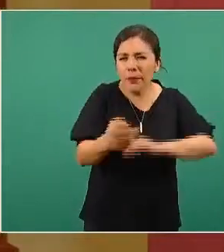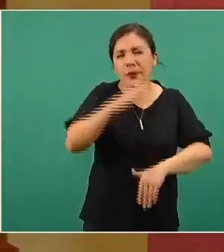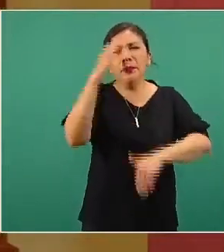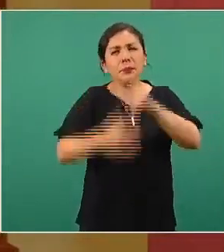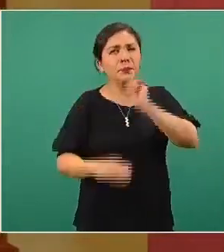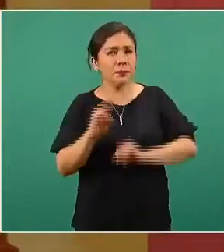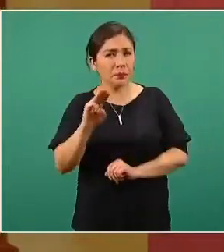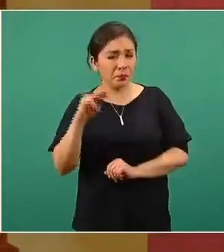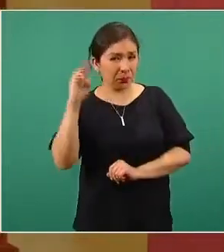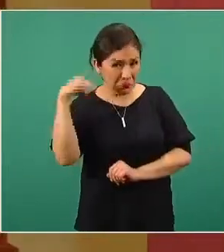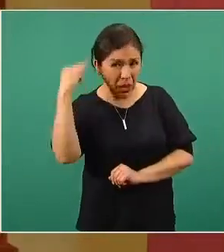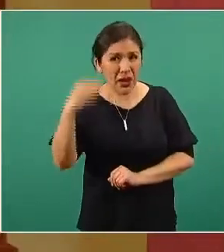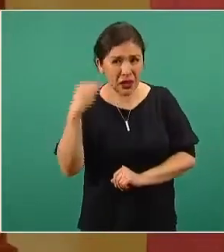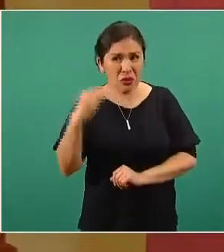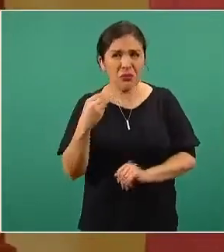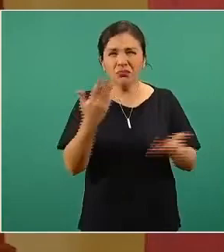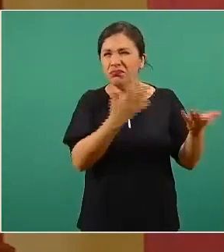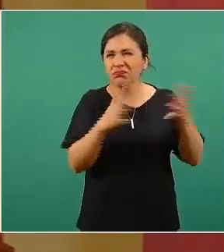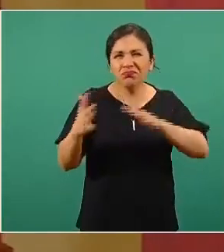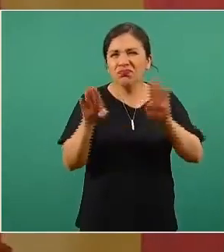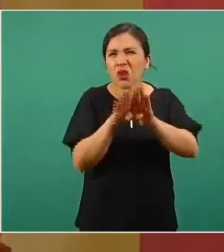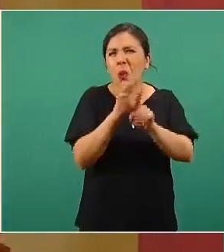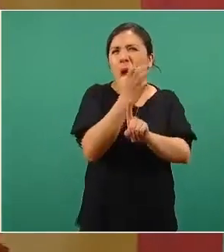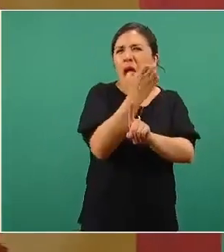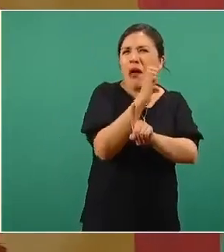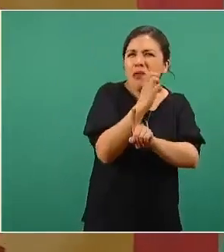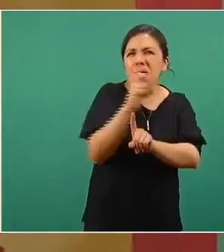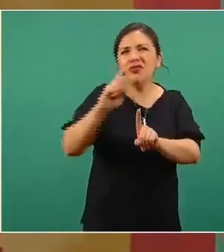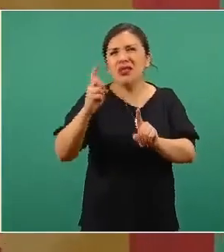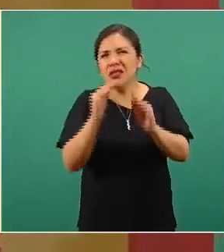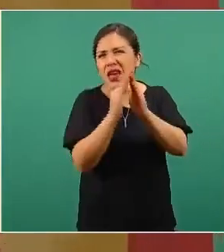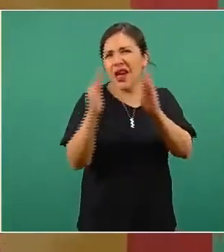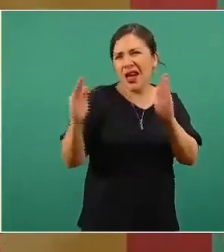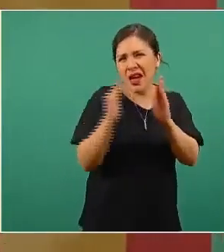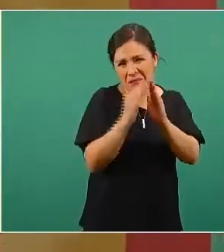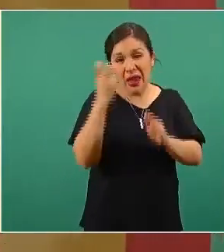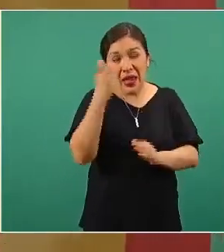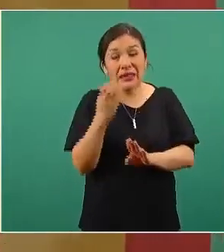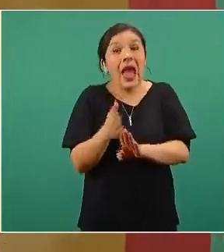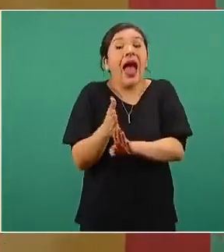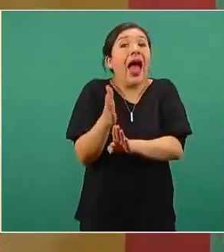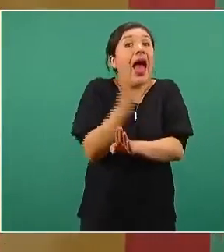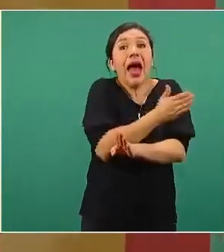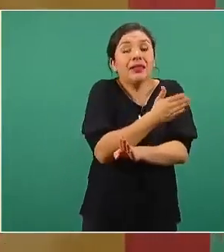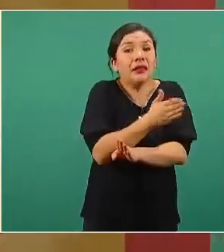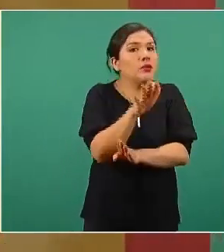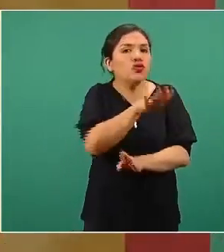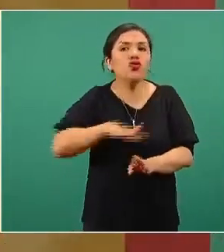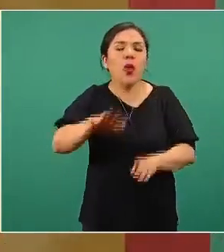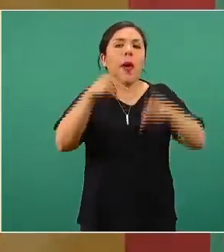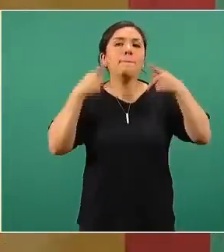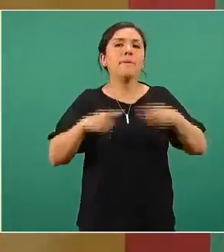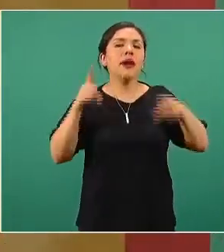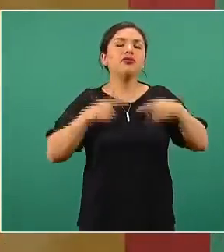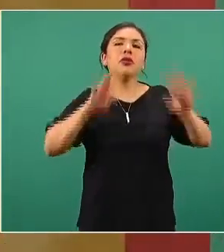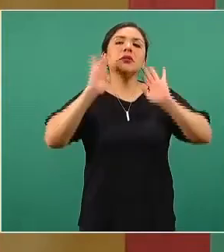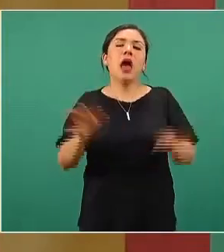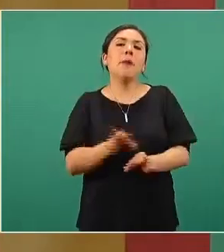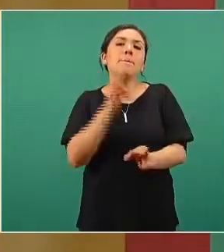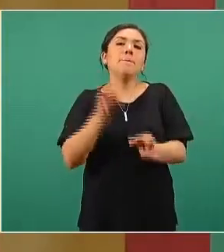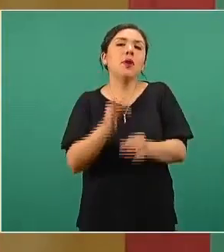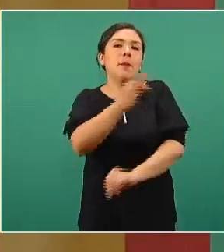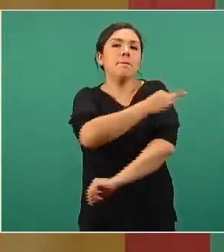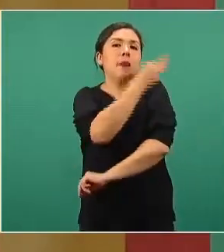en marzo, con un punto intermedio en enero y diciembre, que antes ya esté vacunada toda la